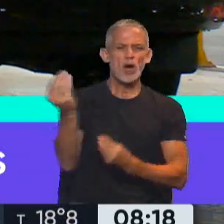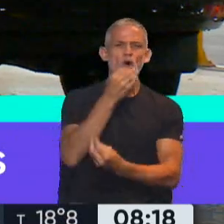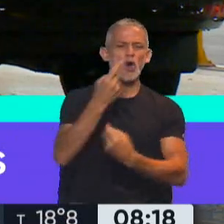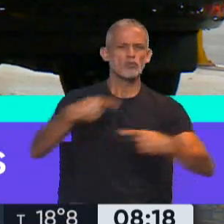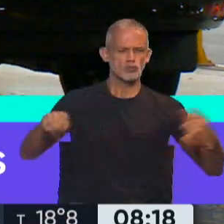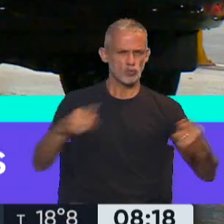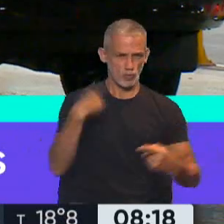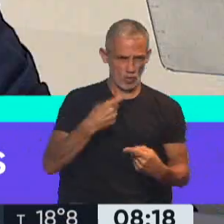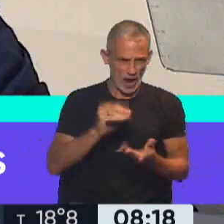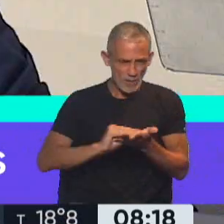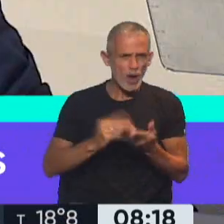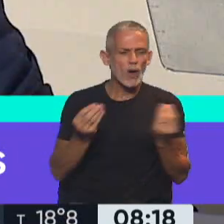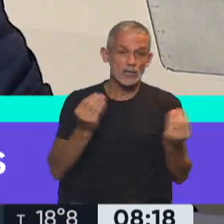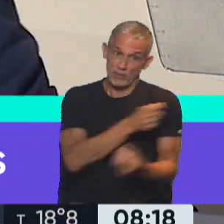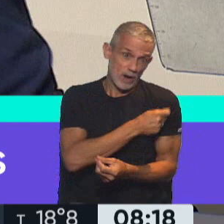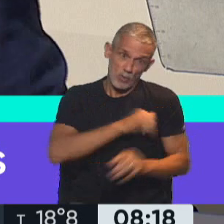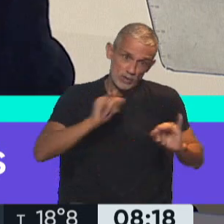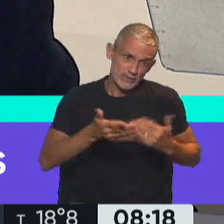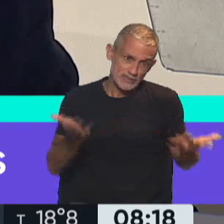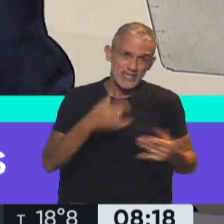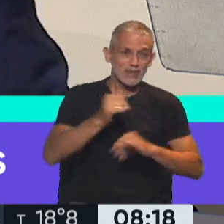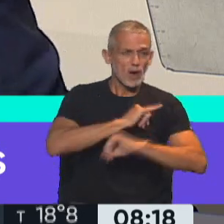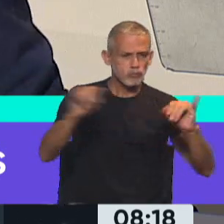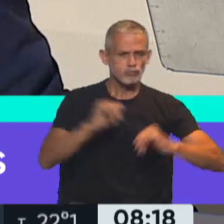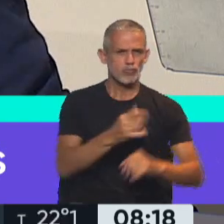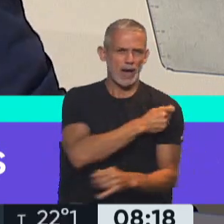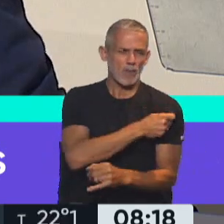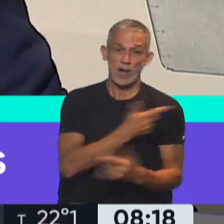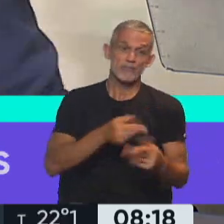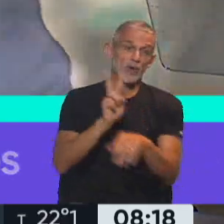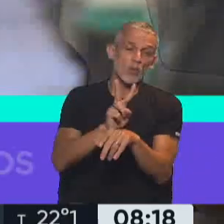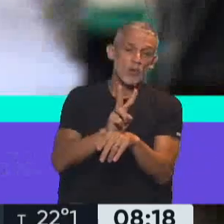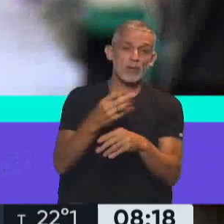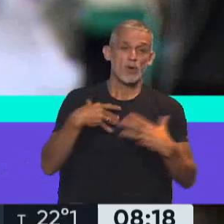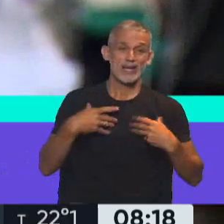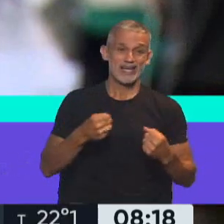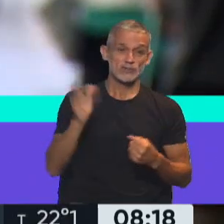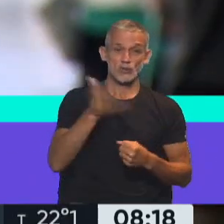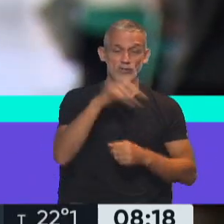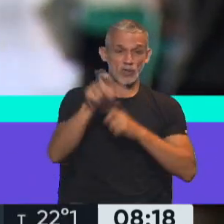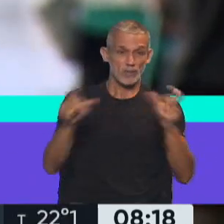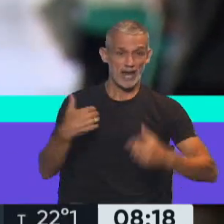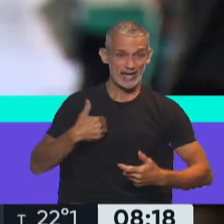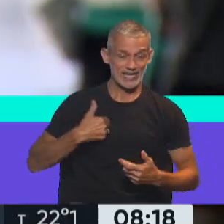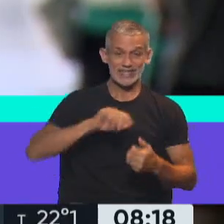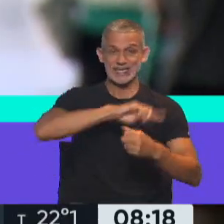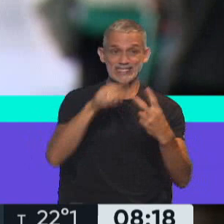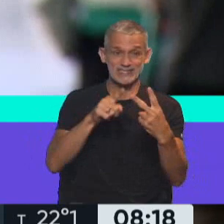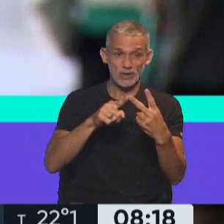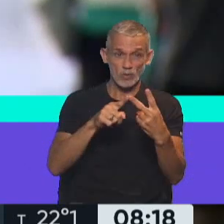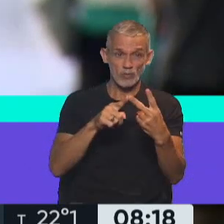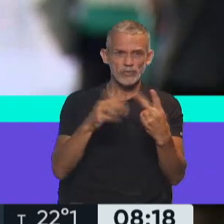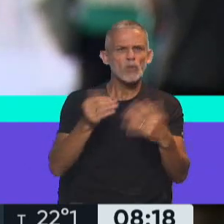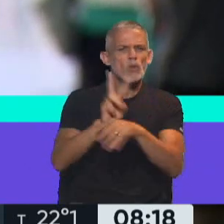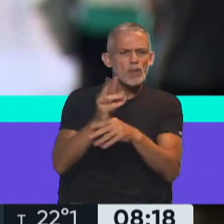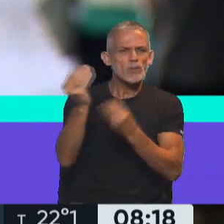¿Qué tenemos que hacer? Hay que vacunarse. ¿Por qué? Primero, cuidamos la salud de todos los argentinos. Y segundo, cuidamos